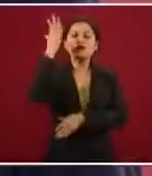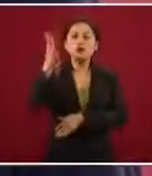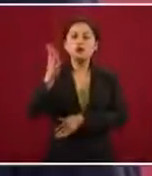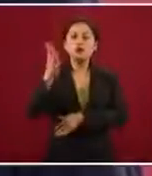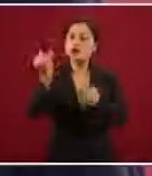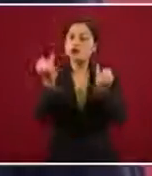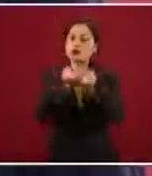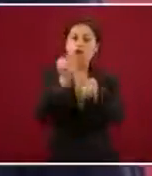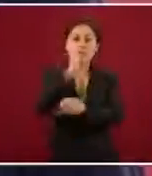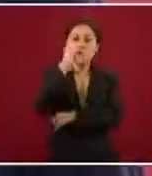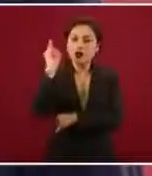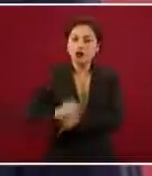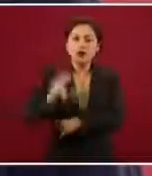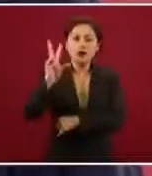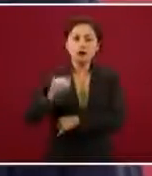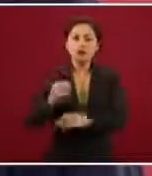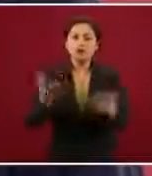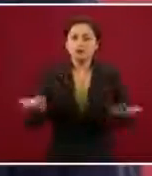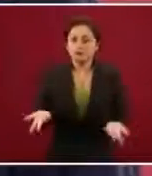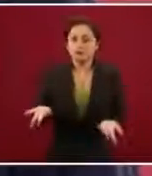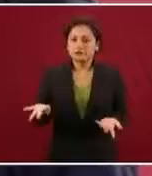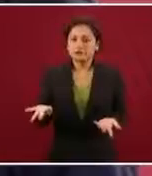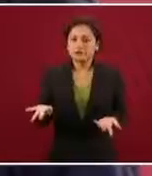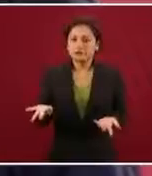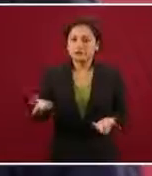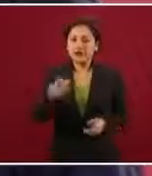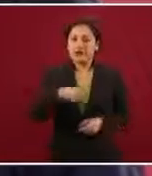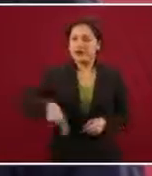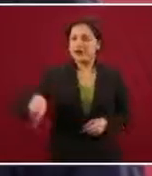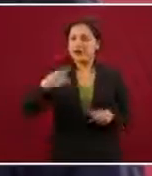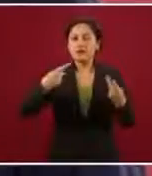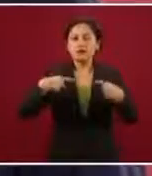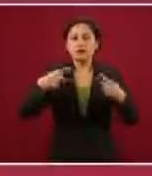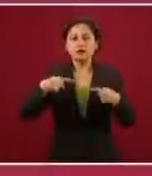permite que vuelva el engaño.